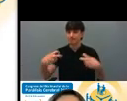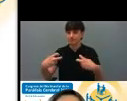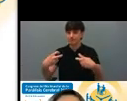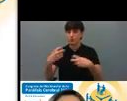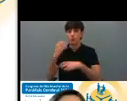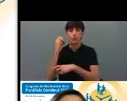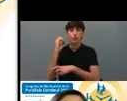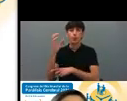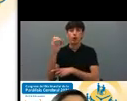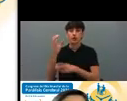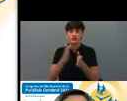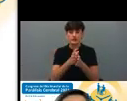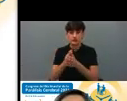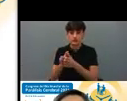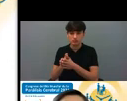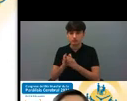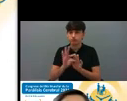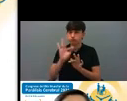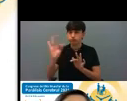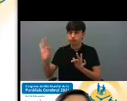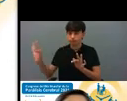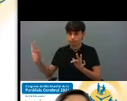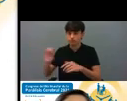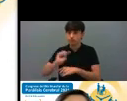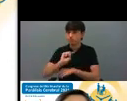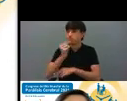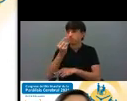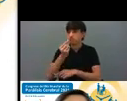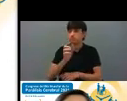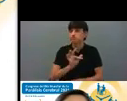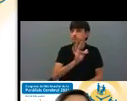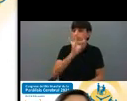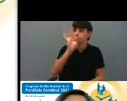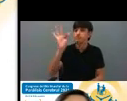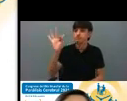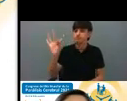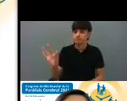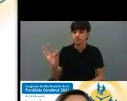al inicio. Y para ello, y en primer lugar, voy a dar la palabra.